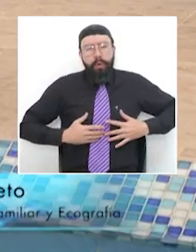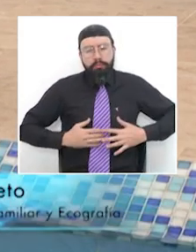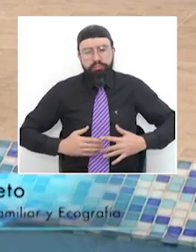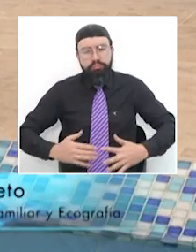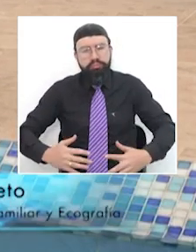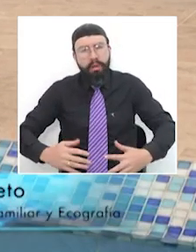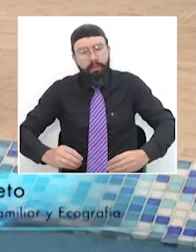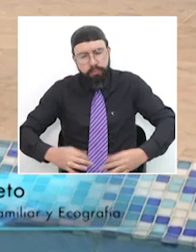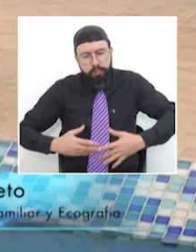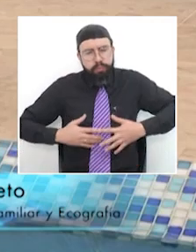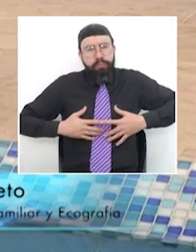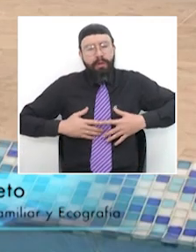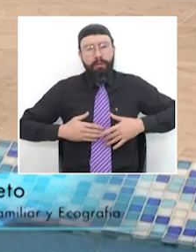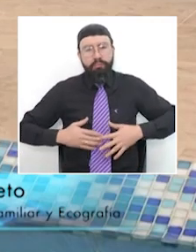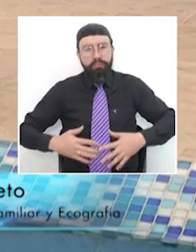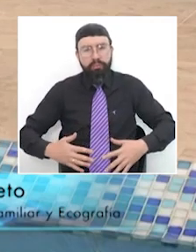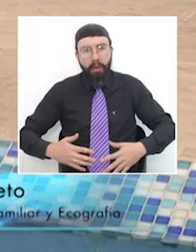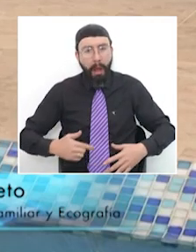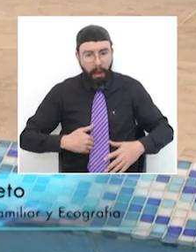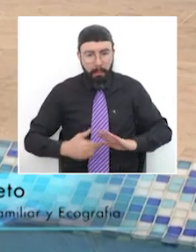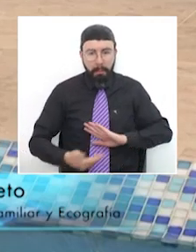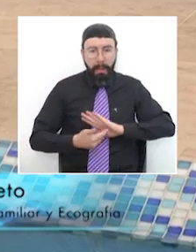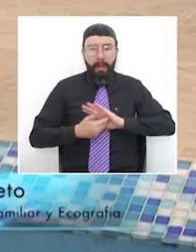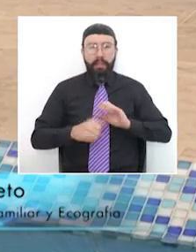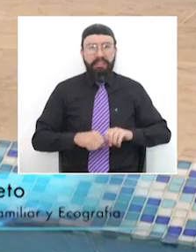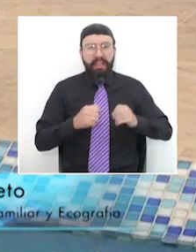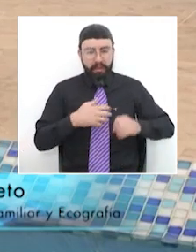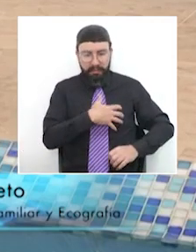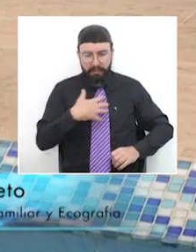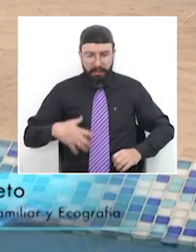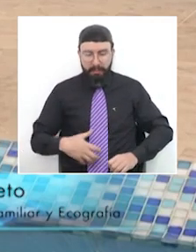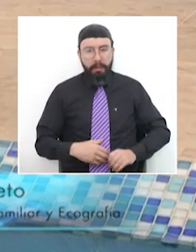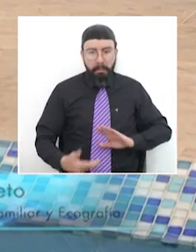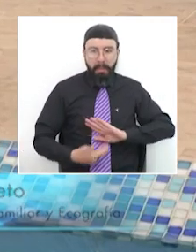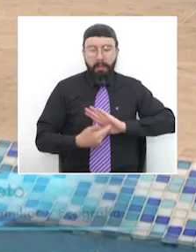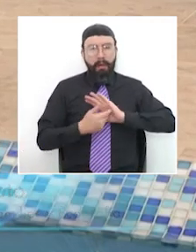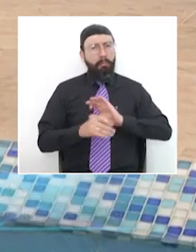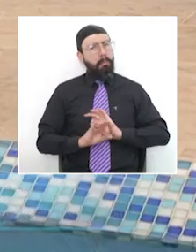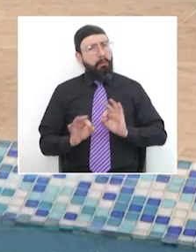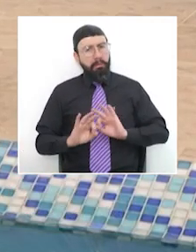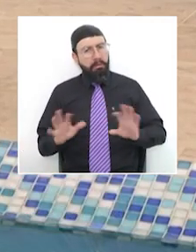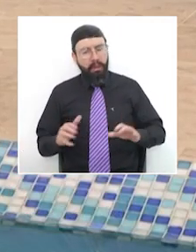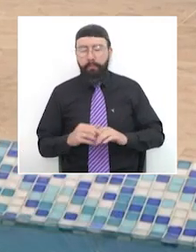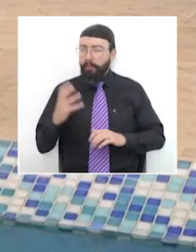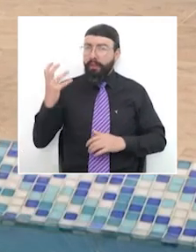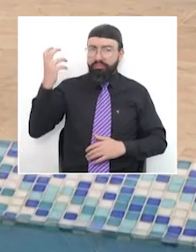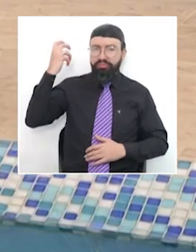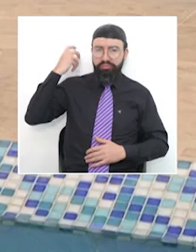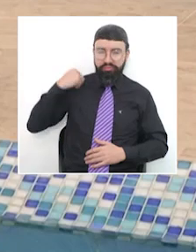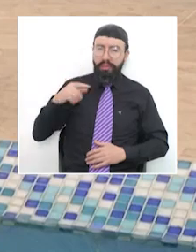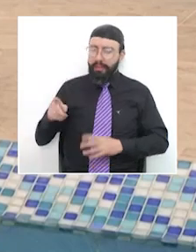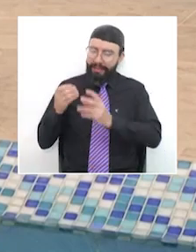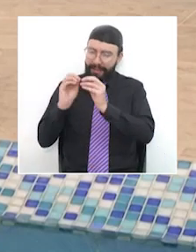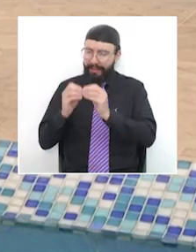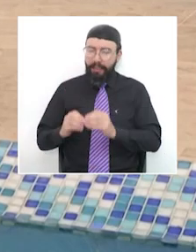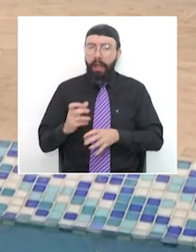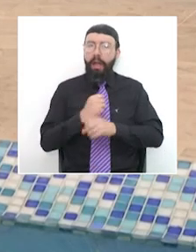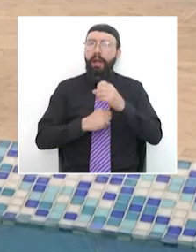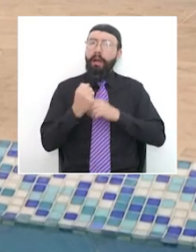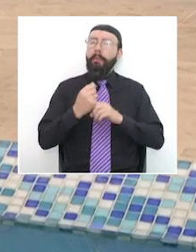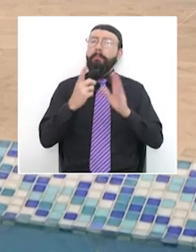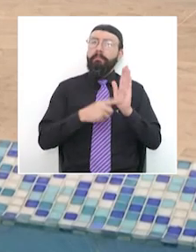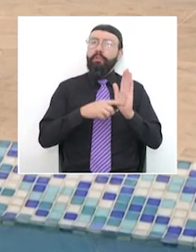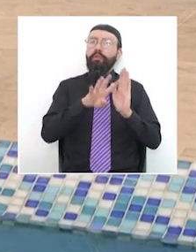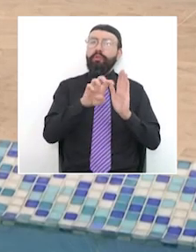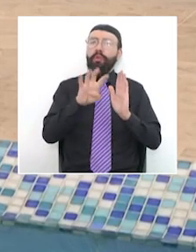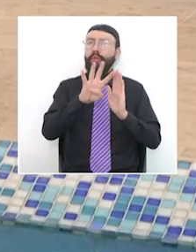que tampoco tiene ninguna alteración con ningún tejido. Desde que la ecografía ha venido desarrollándose desde los años 40